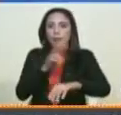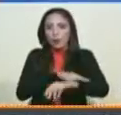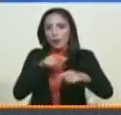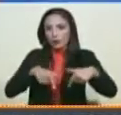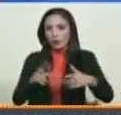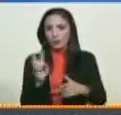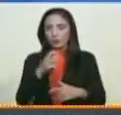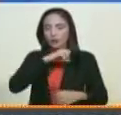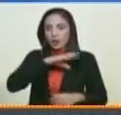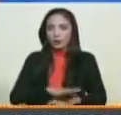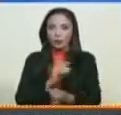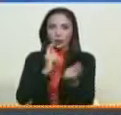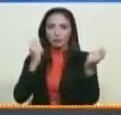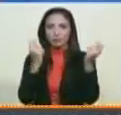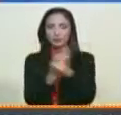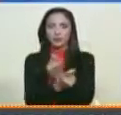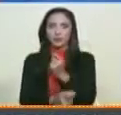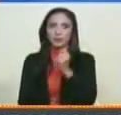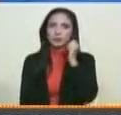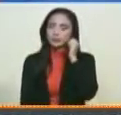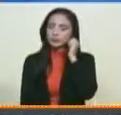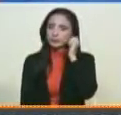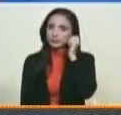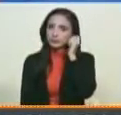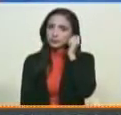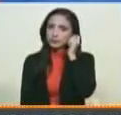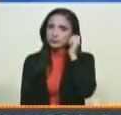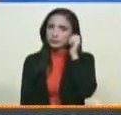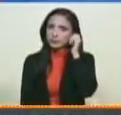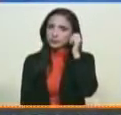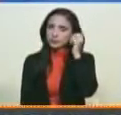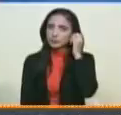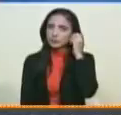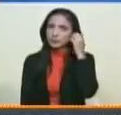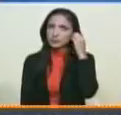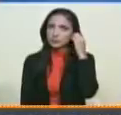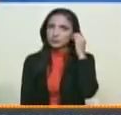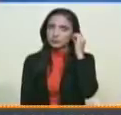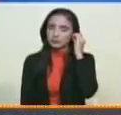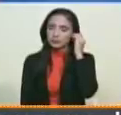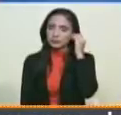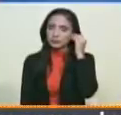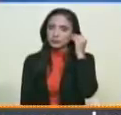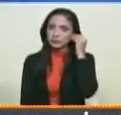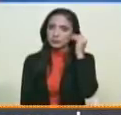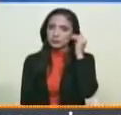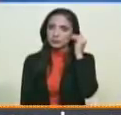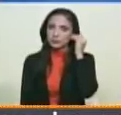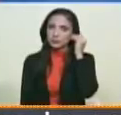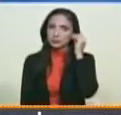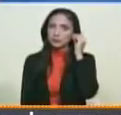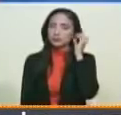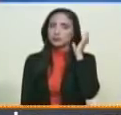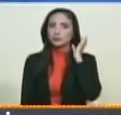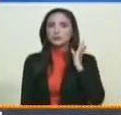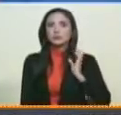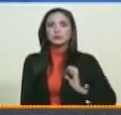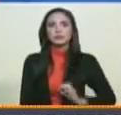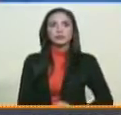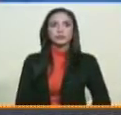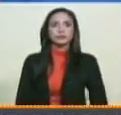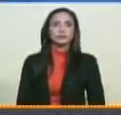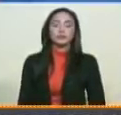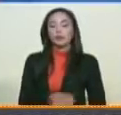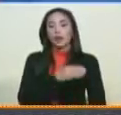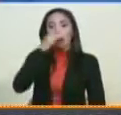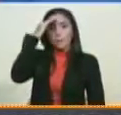Venezuela. Asesinar al jefe de Estado, a los jefes de los poderes públicos, al alto mando político, al alto